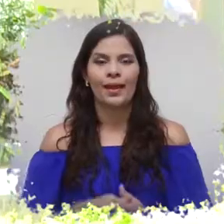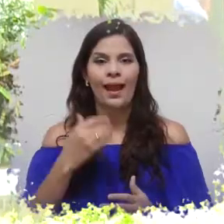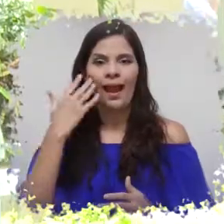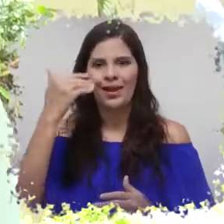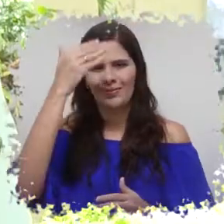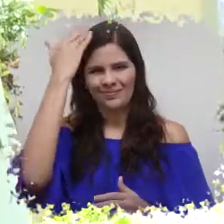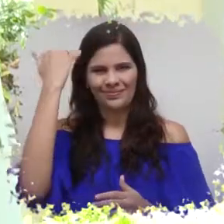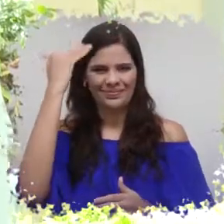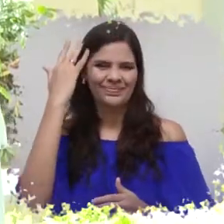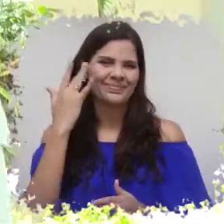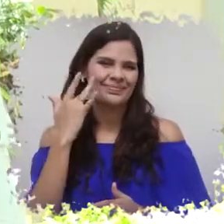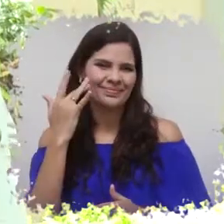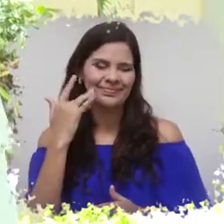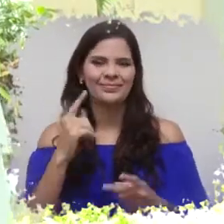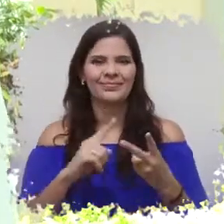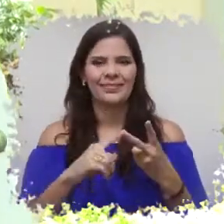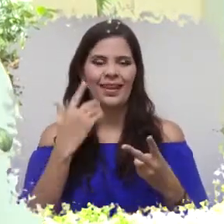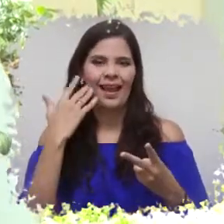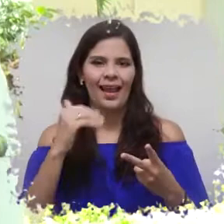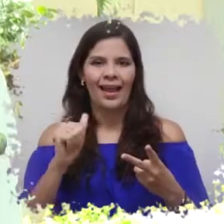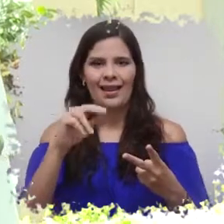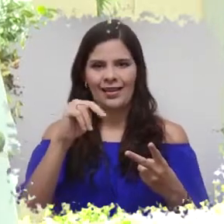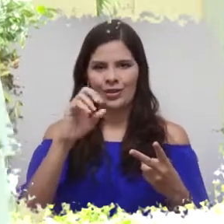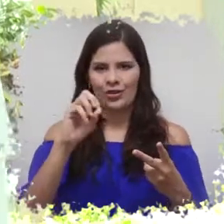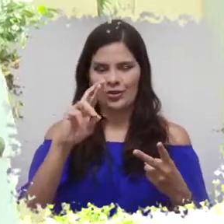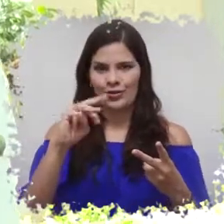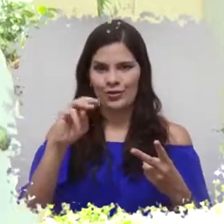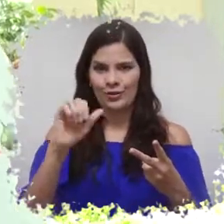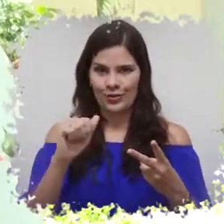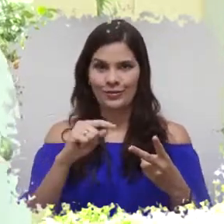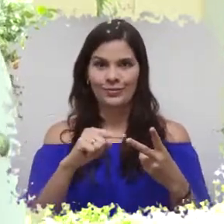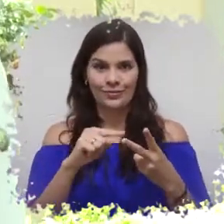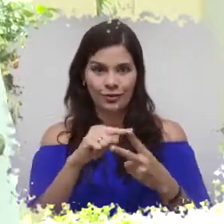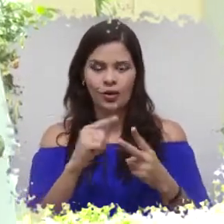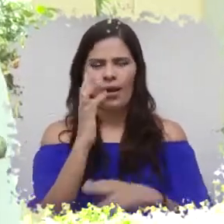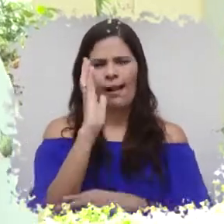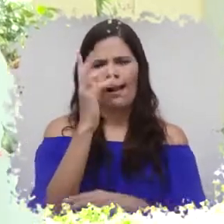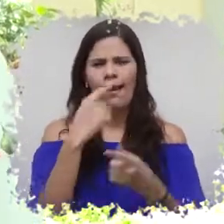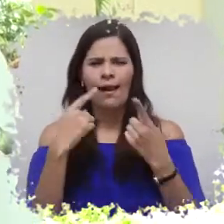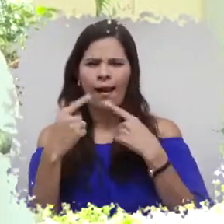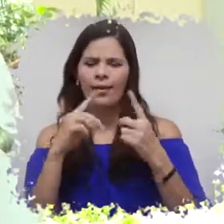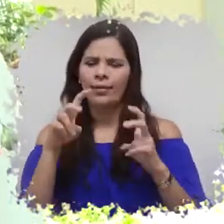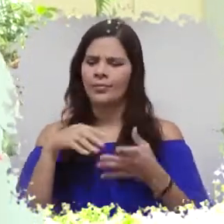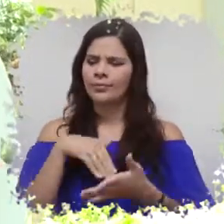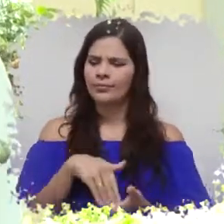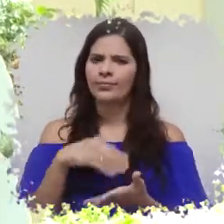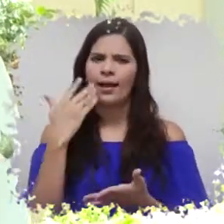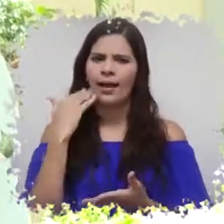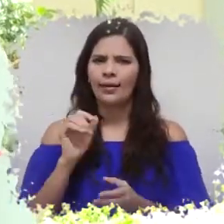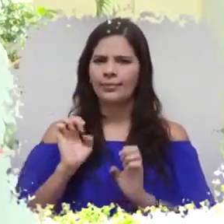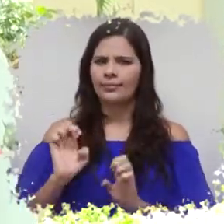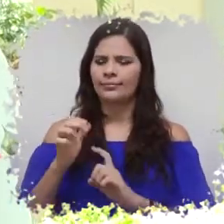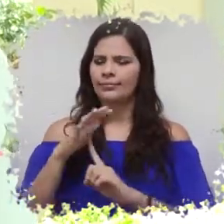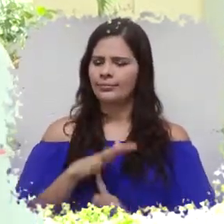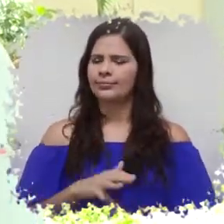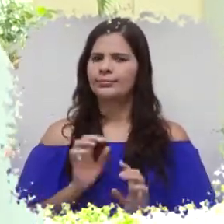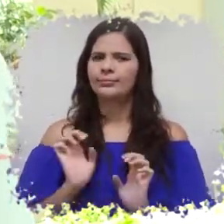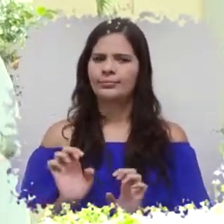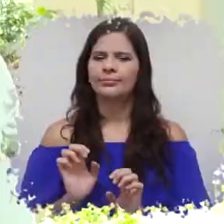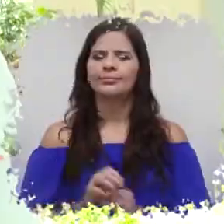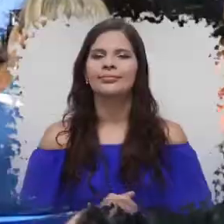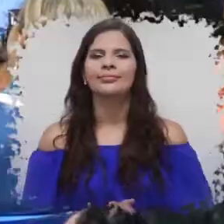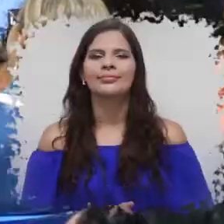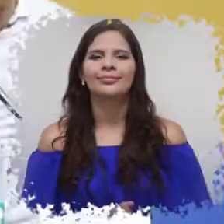La exsenadora Piedad Córdoba y la presidenta de la Red de Mujeres del Magdalena, Norma Vera Salazar, disertaron sobre la resistencia femenina y la vocación de